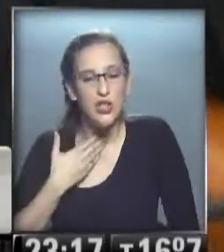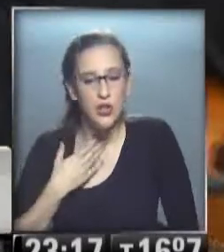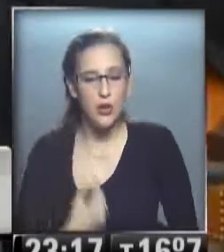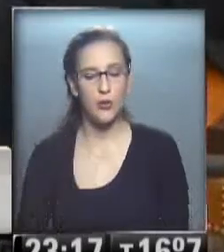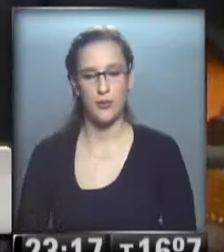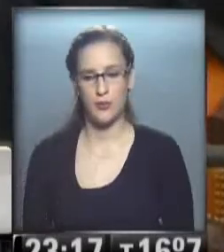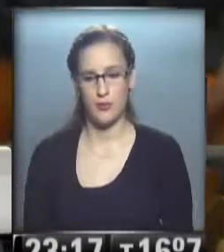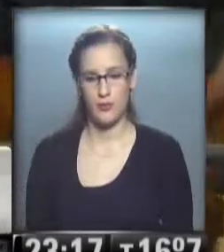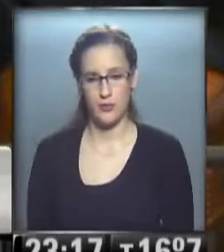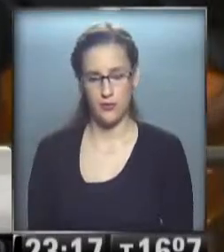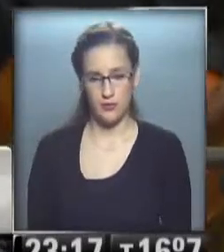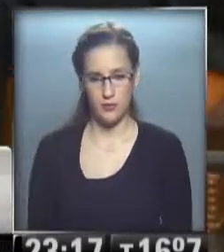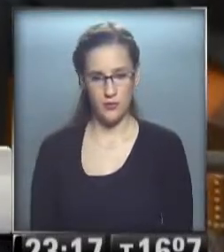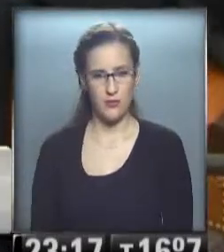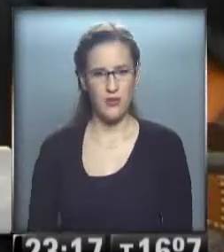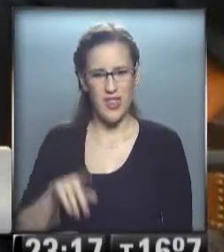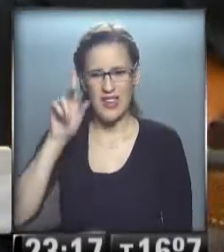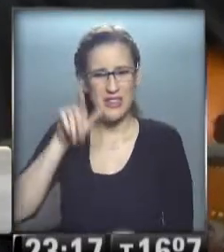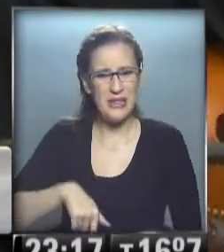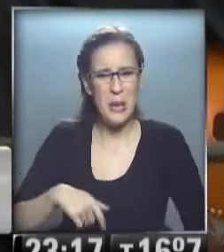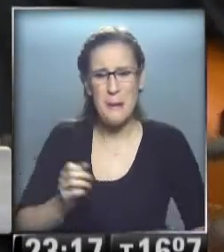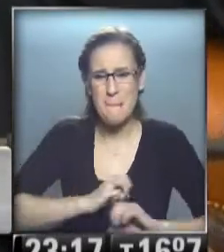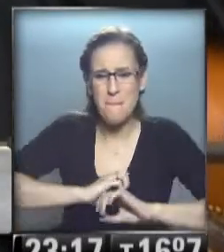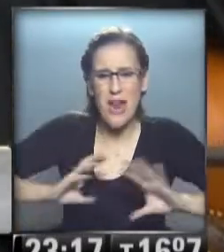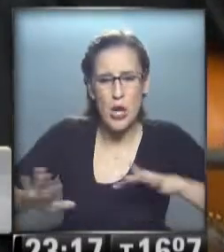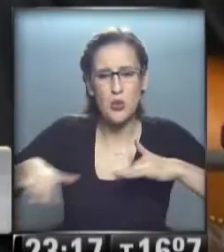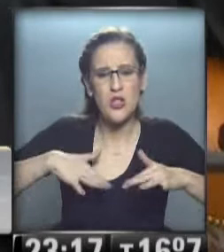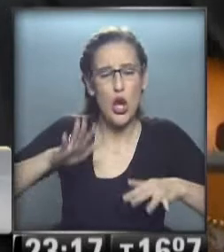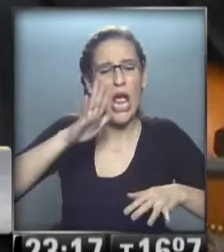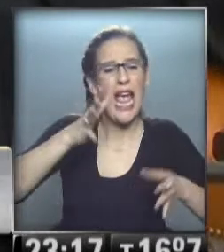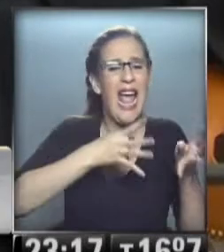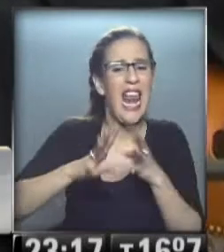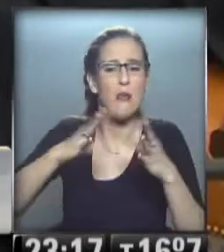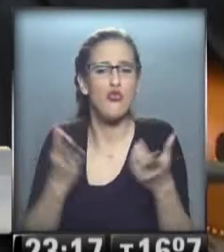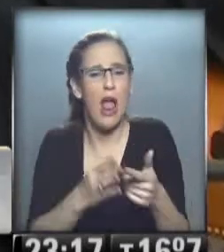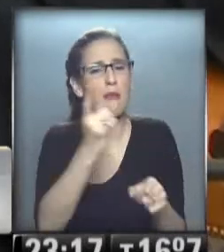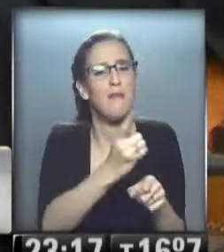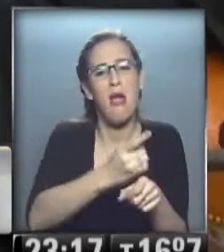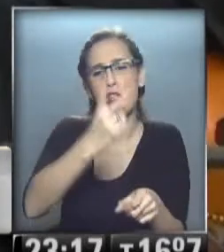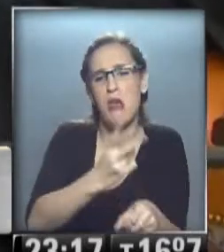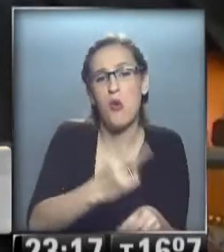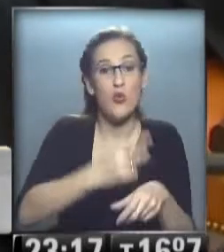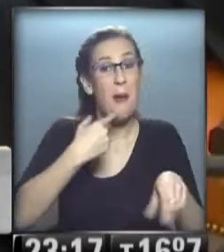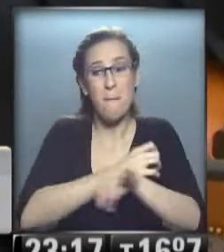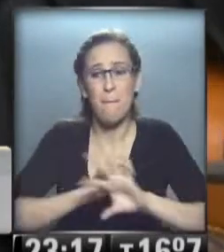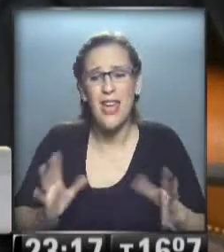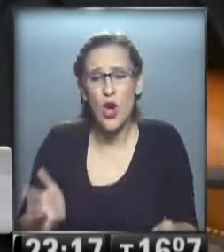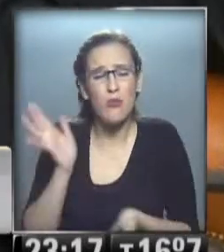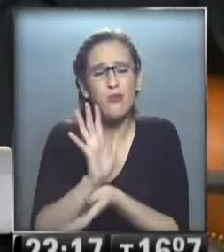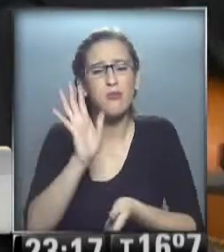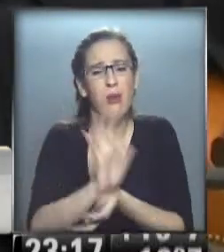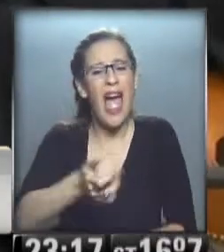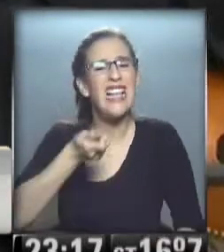for smoking. Esto supera toda la Segunda Guerra Mundial y la Primera y todo. Es un asesinato